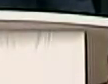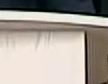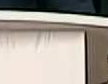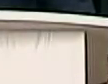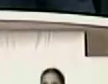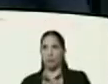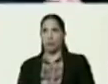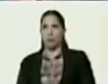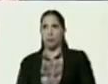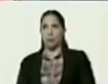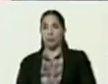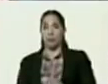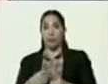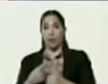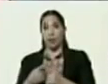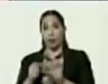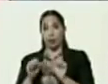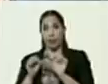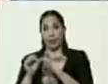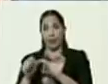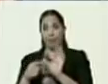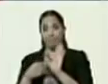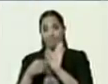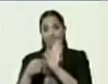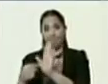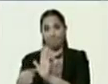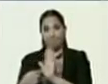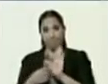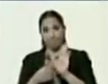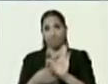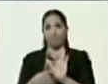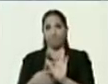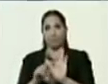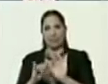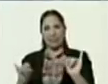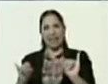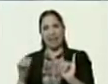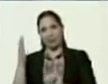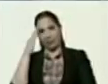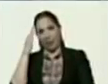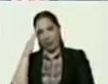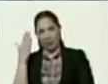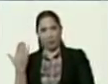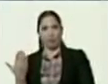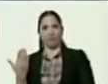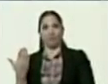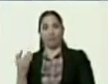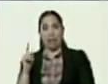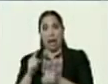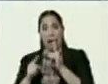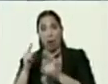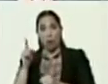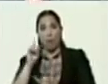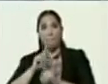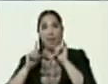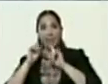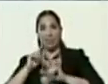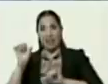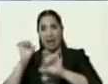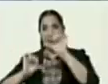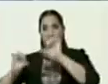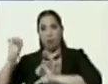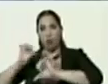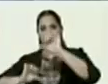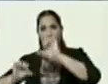Entonces quedan dilucidados y quedan desmontados, desmanteladas algunas de las mentiras que los laboratorios